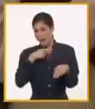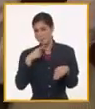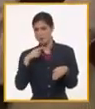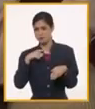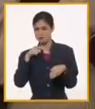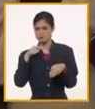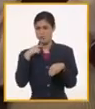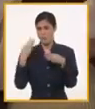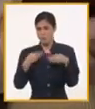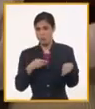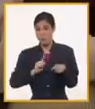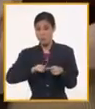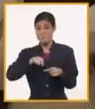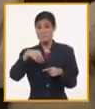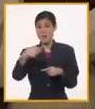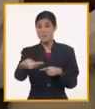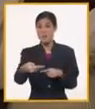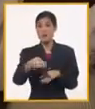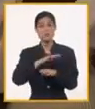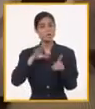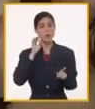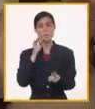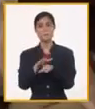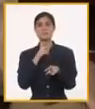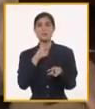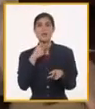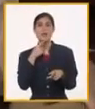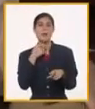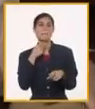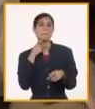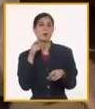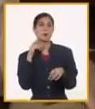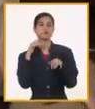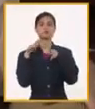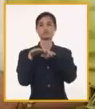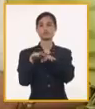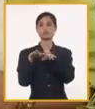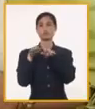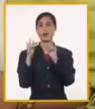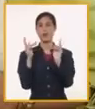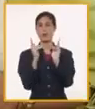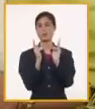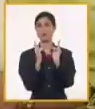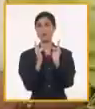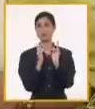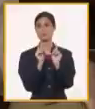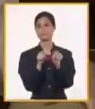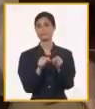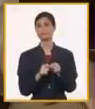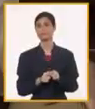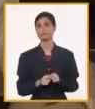un teatro ahí que yo fuera, que está en Velascoain, yo creo que está ahí todavía, el teatro,